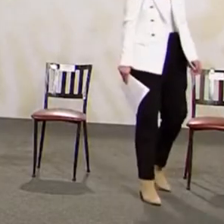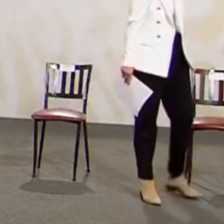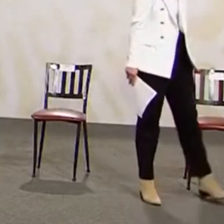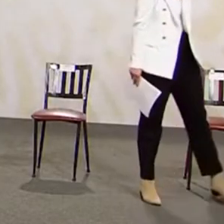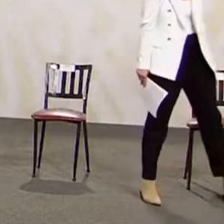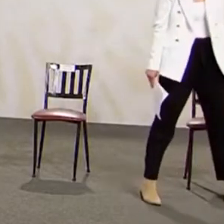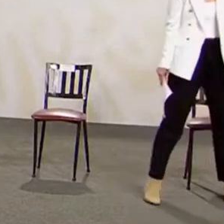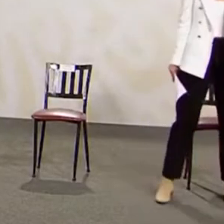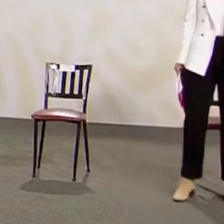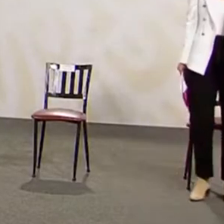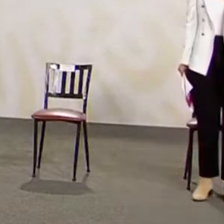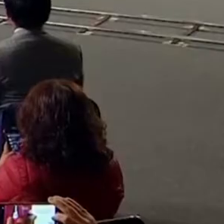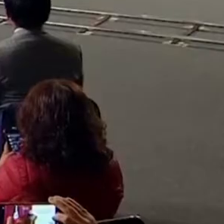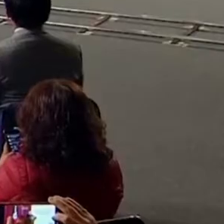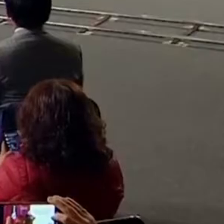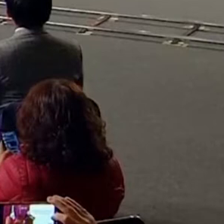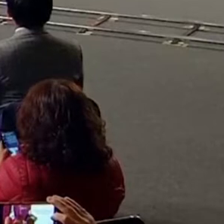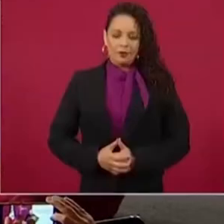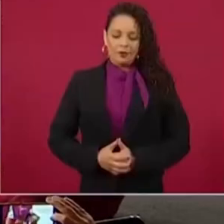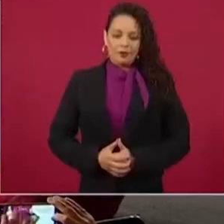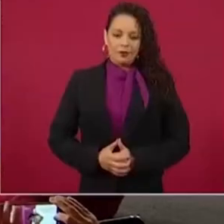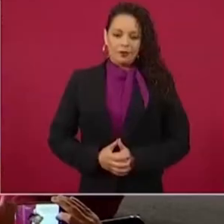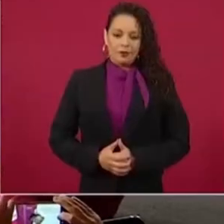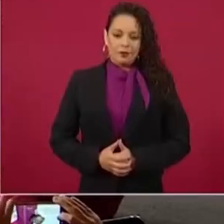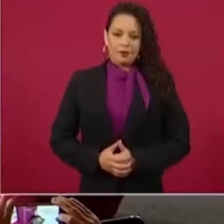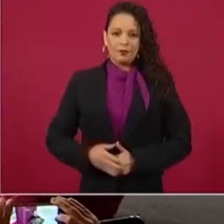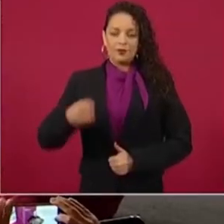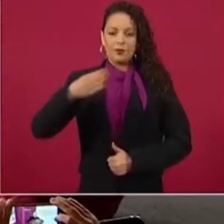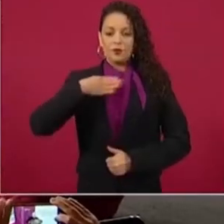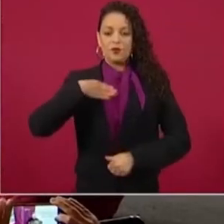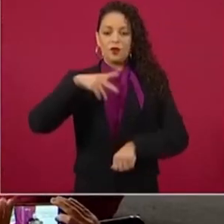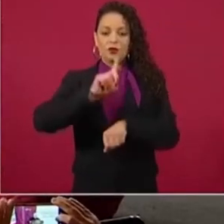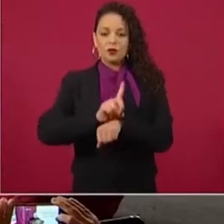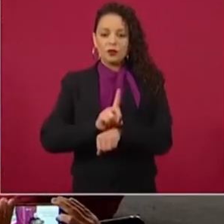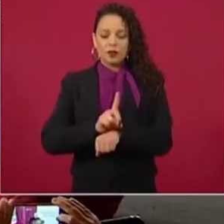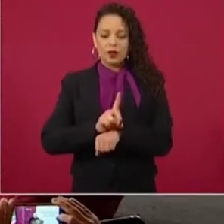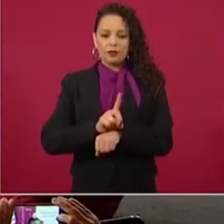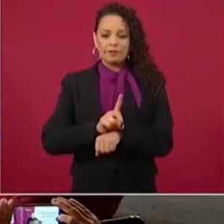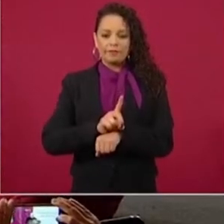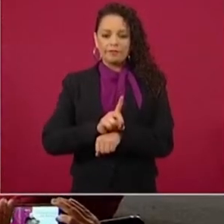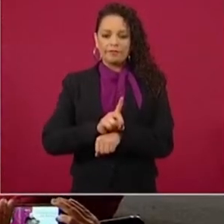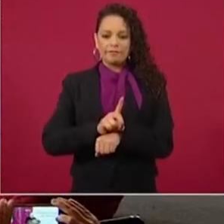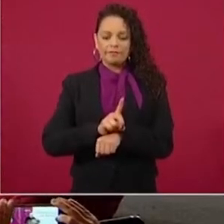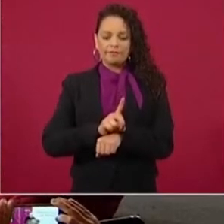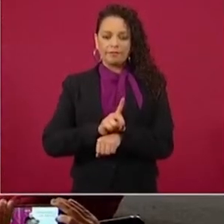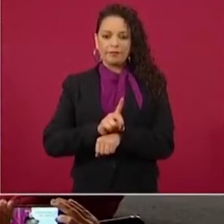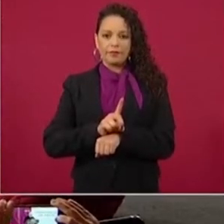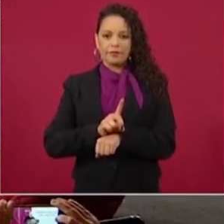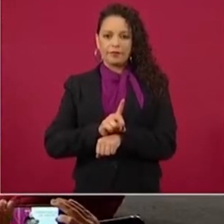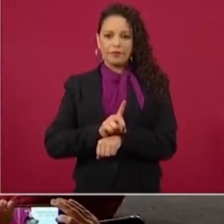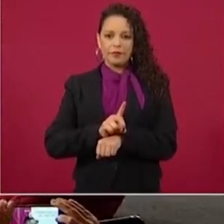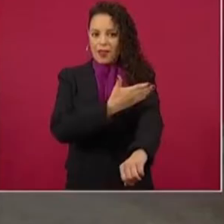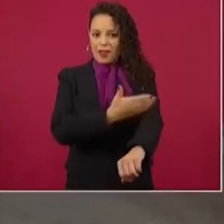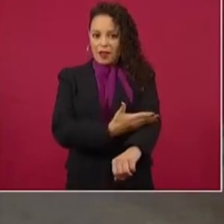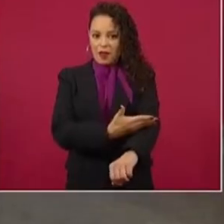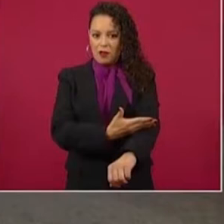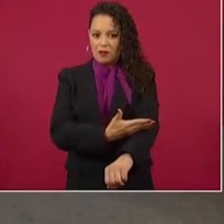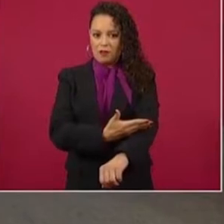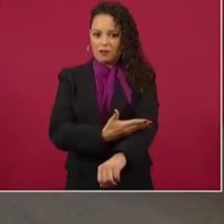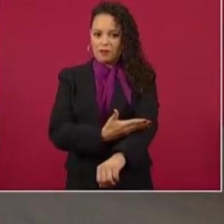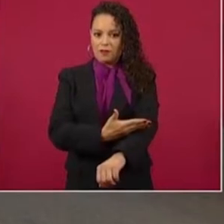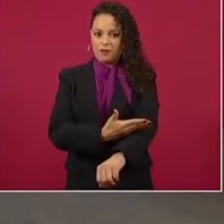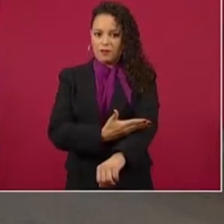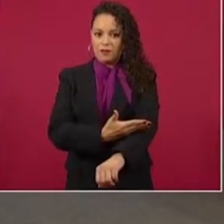méxico manuel lópez obrador en pausar a las relaciones diplomáticas entre ambas naciones el gobierno de